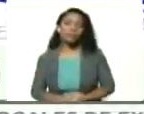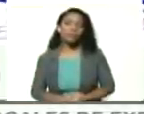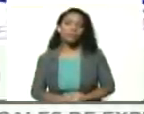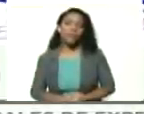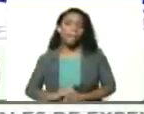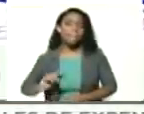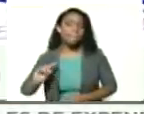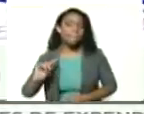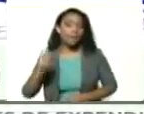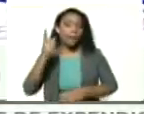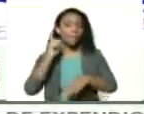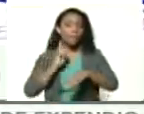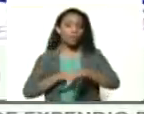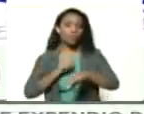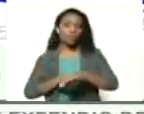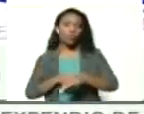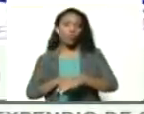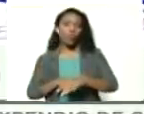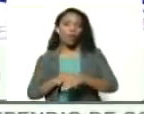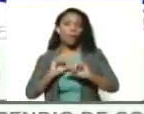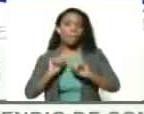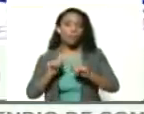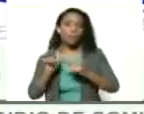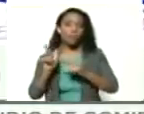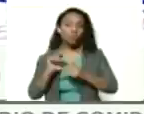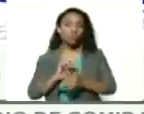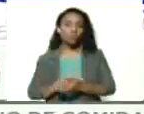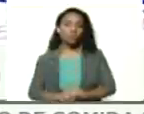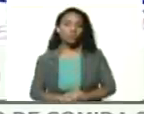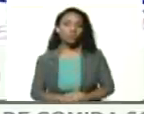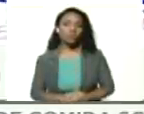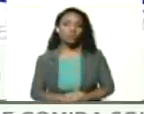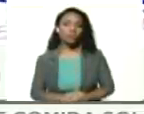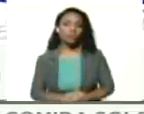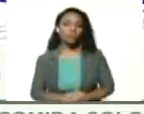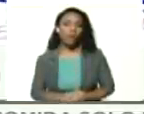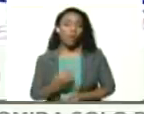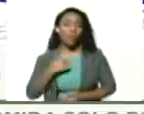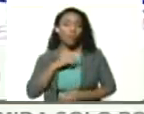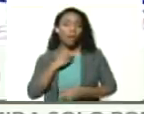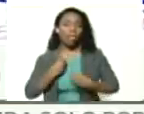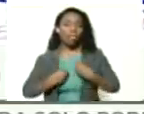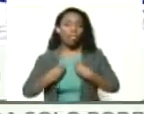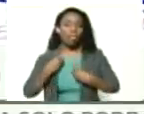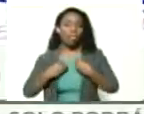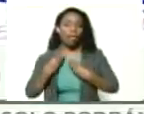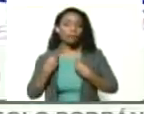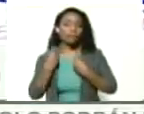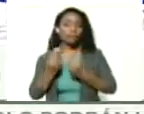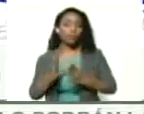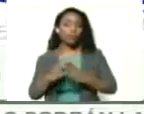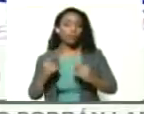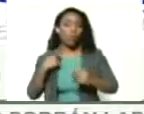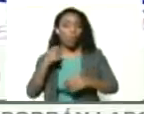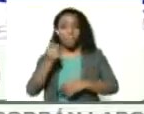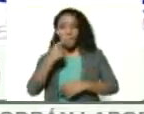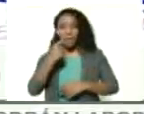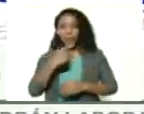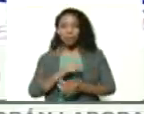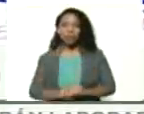desde el primer minuto en que arrancó esto, nuestra preocupación fue garantizar todos los